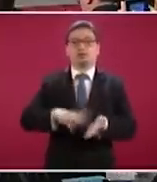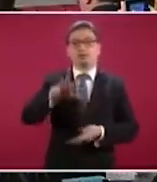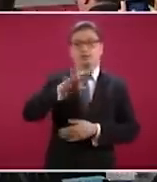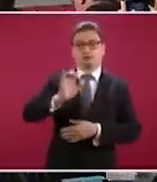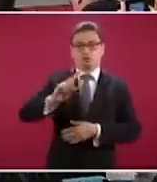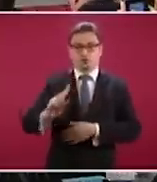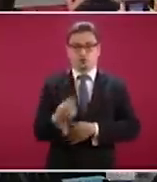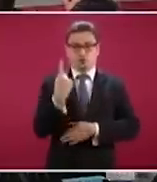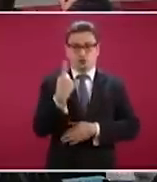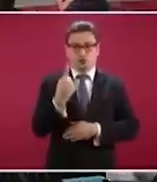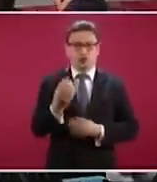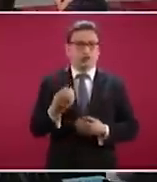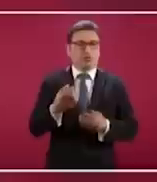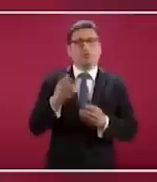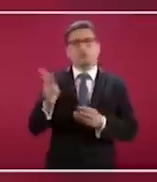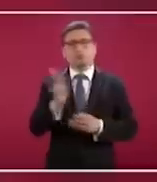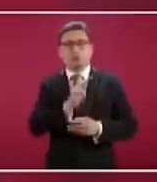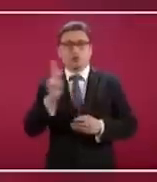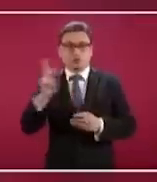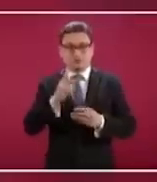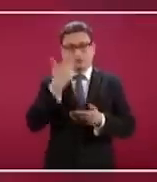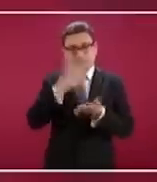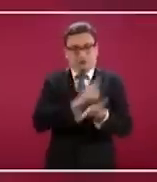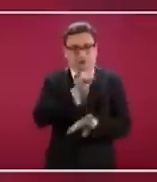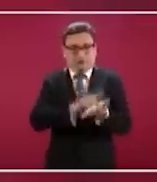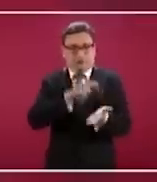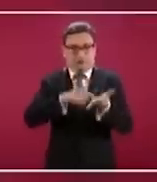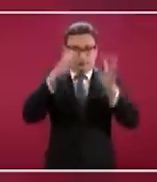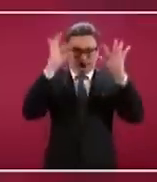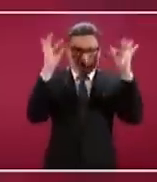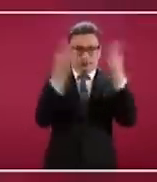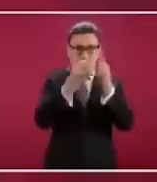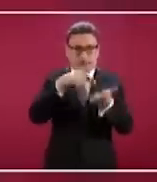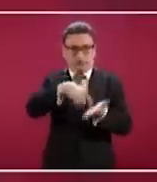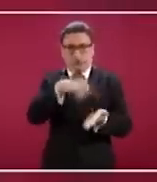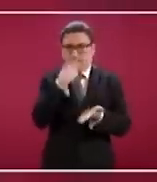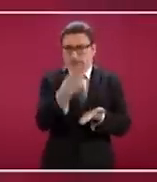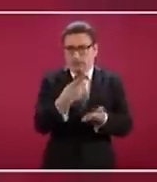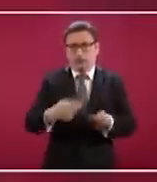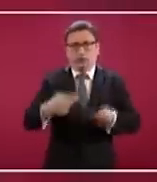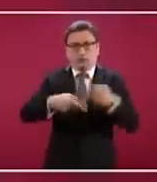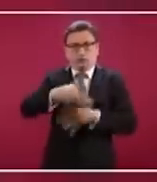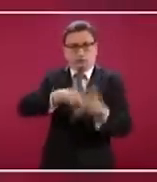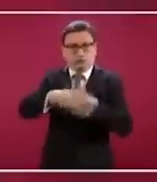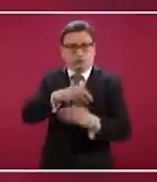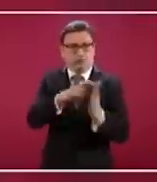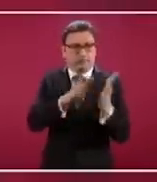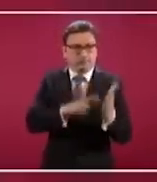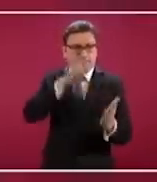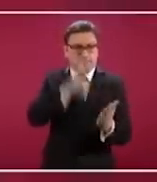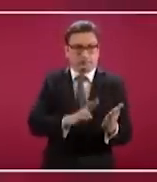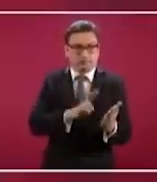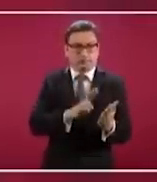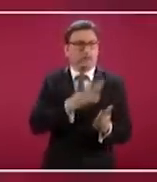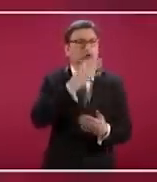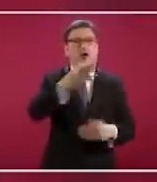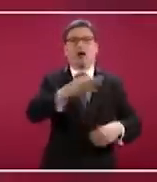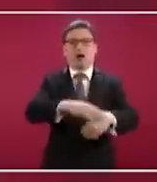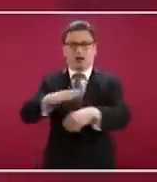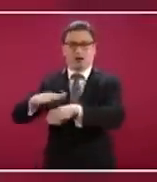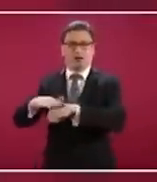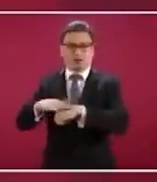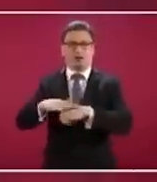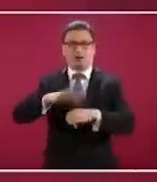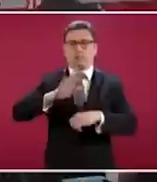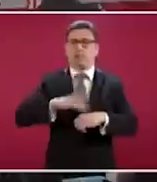moneda nacional de acuerdo a la ley aduanera y de las reglas generales de comercio. Hacemos estas observaciones